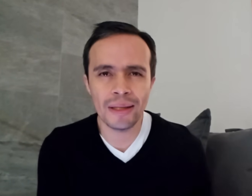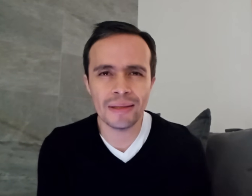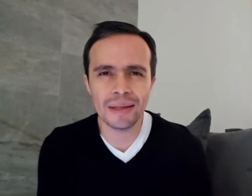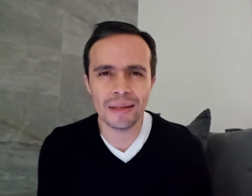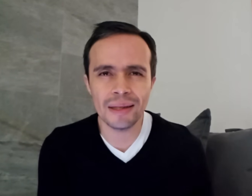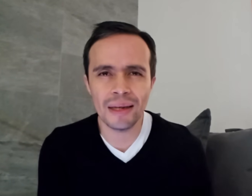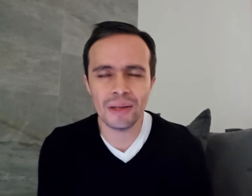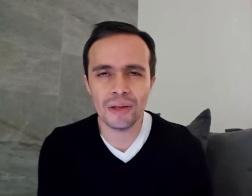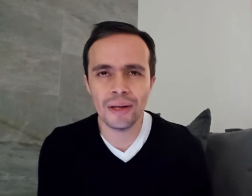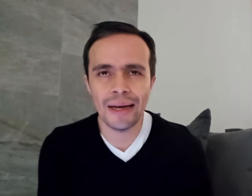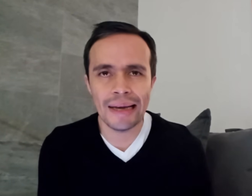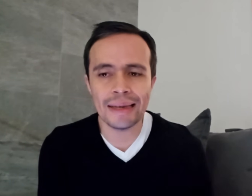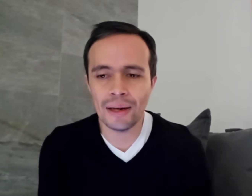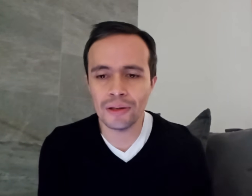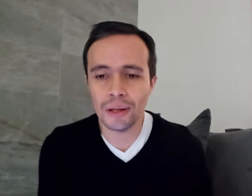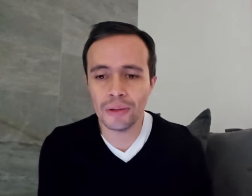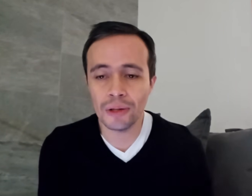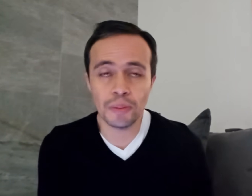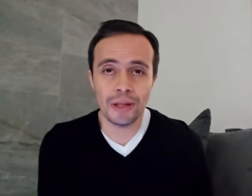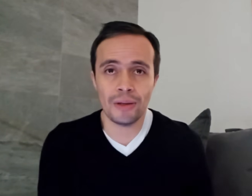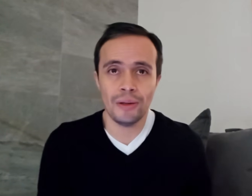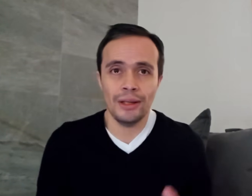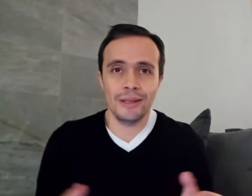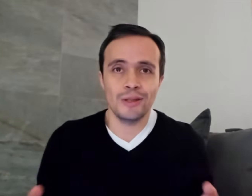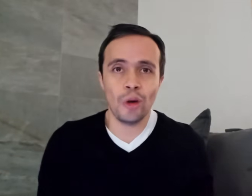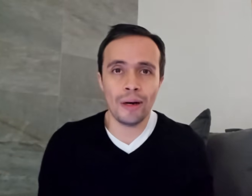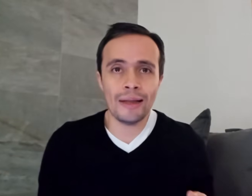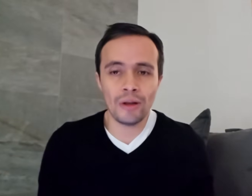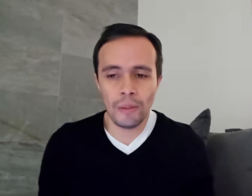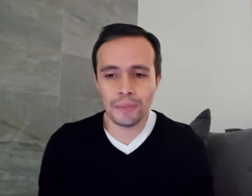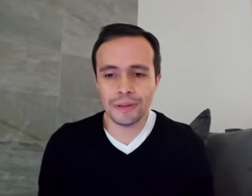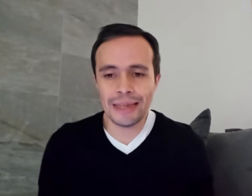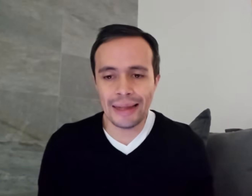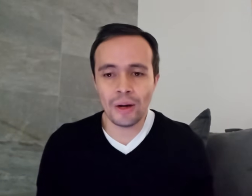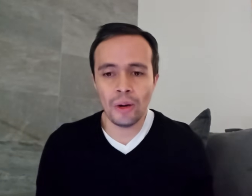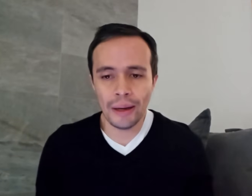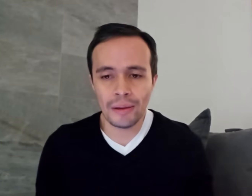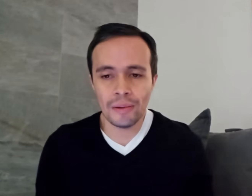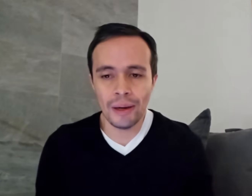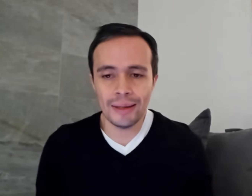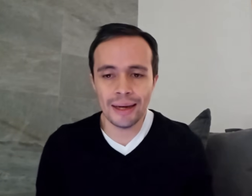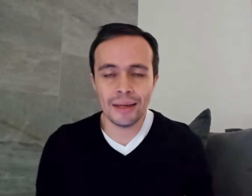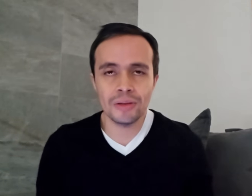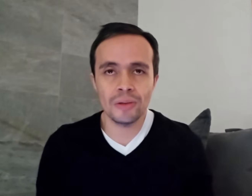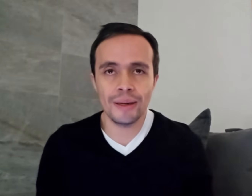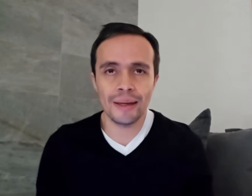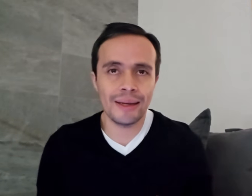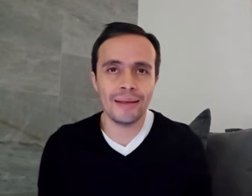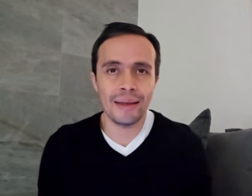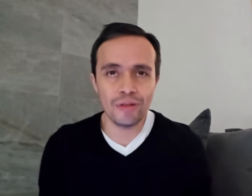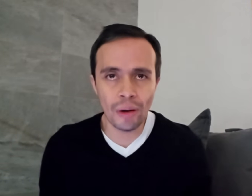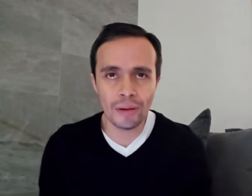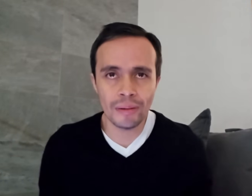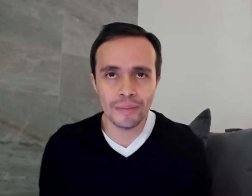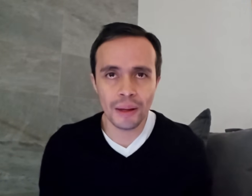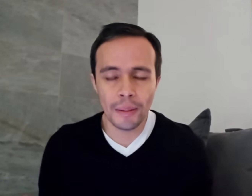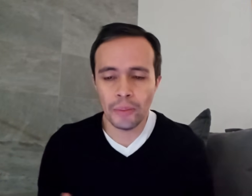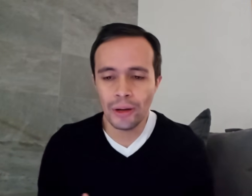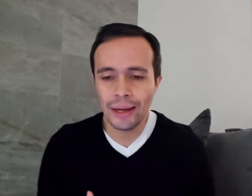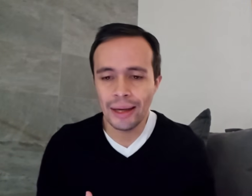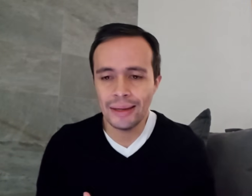a las protestas que se han hecho allá en los Estados Unidos. Por cierto, Donald Trump ya dejó ver cuál era su verdadera